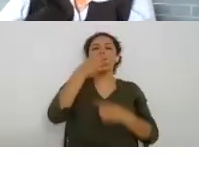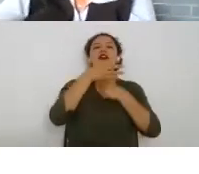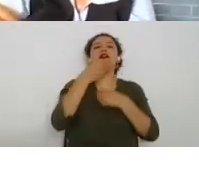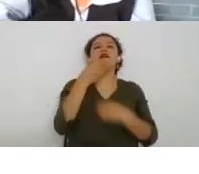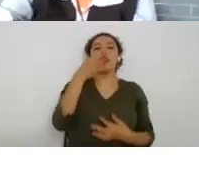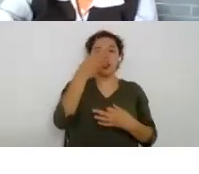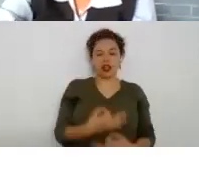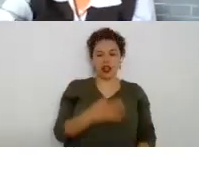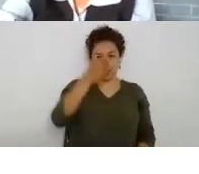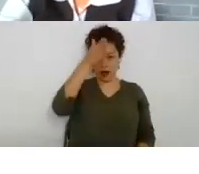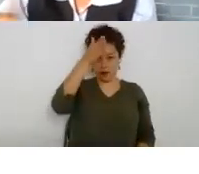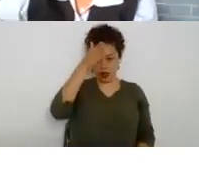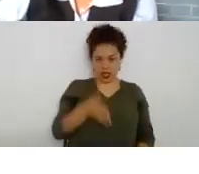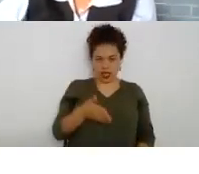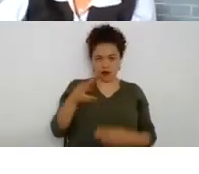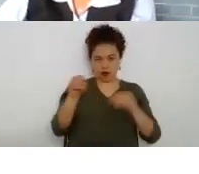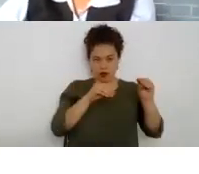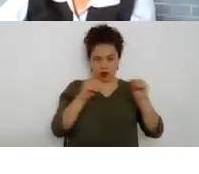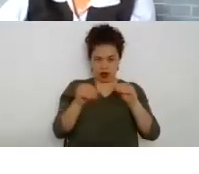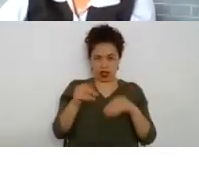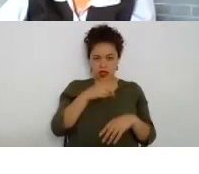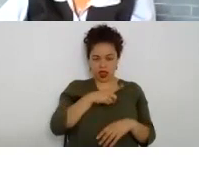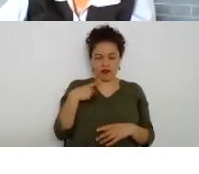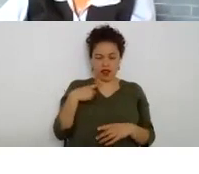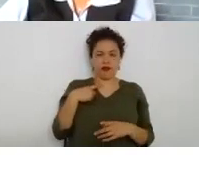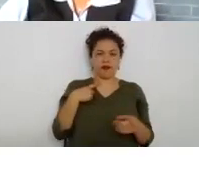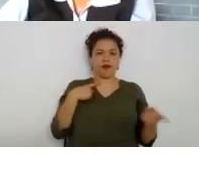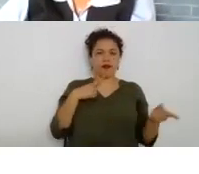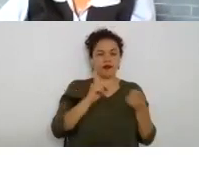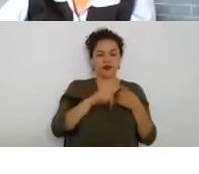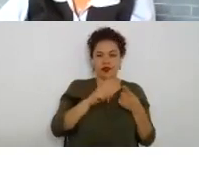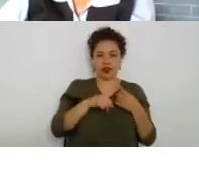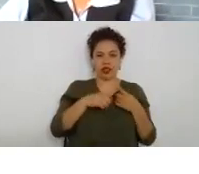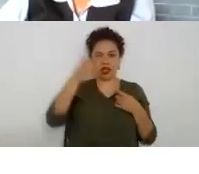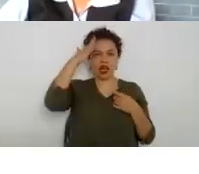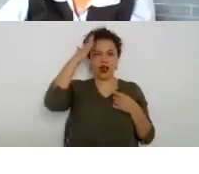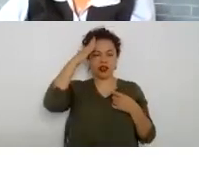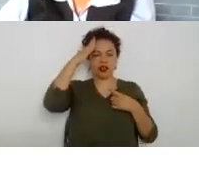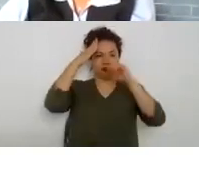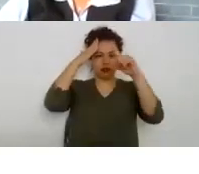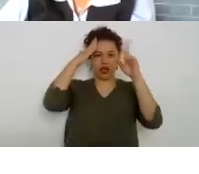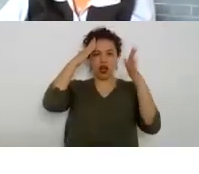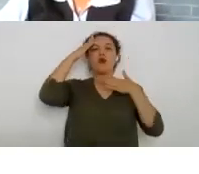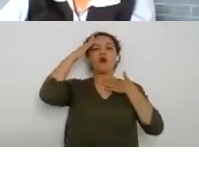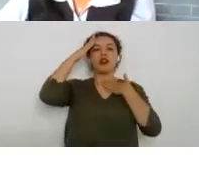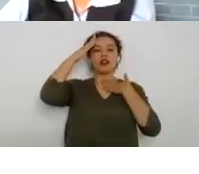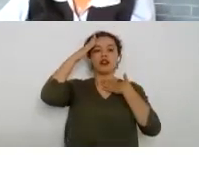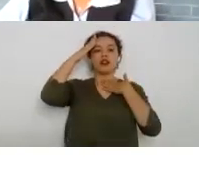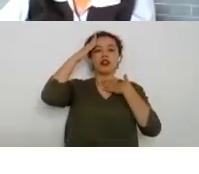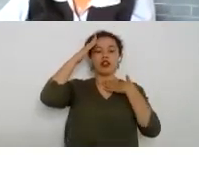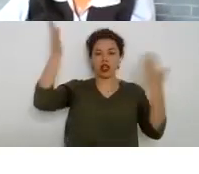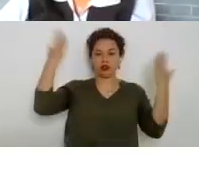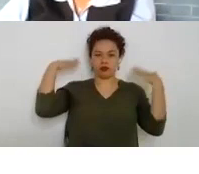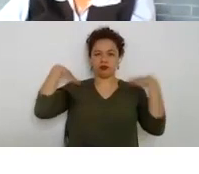ser movimiento, tengo que estar alineado con lo que son cabeza, cuello y el tronco en